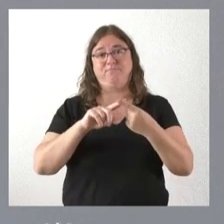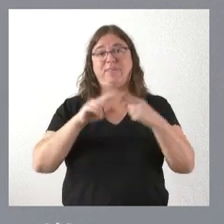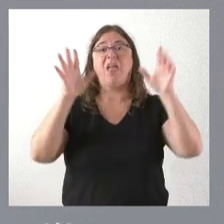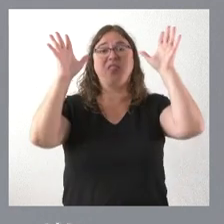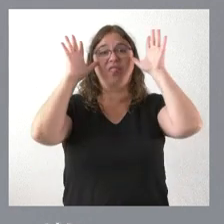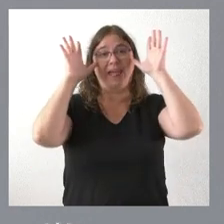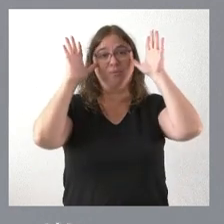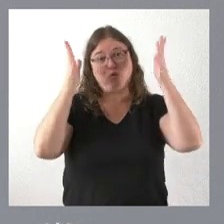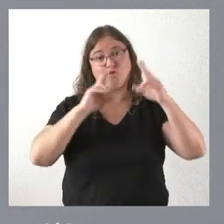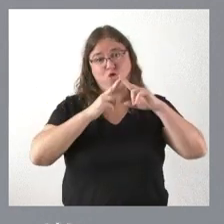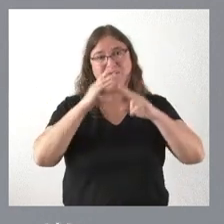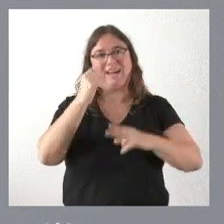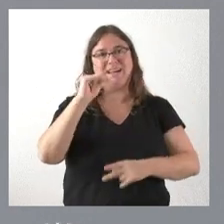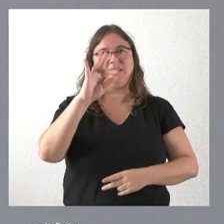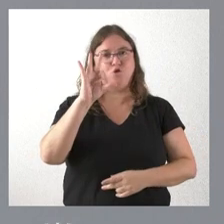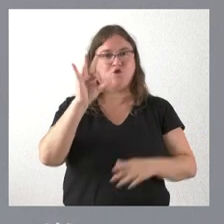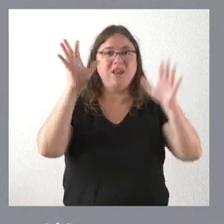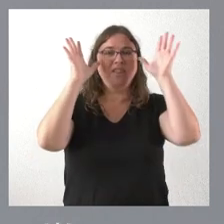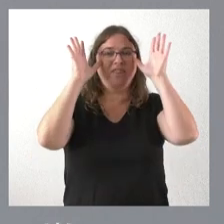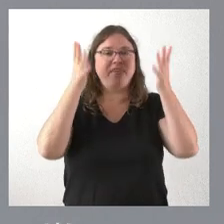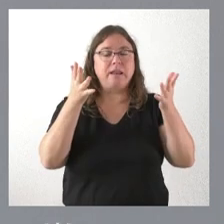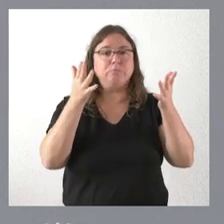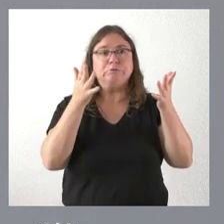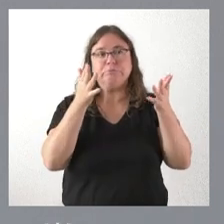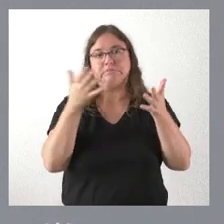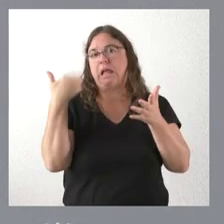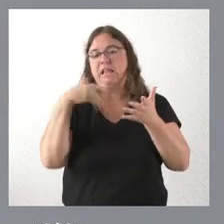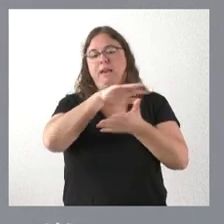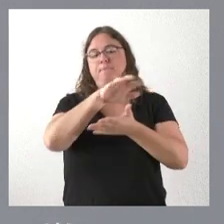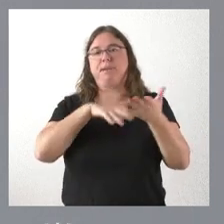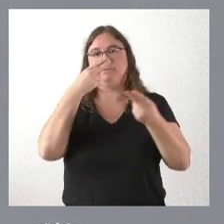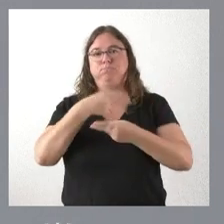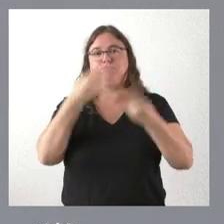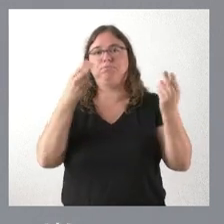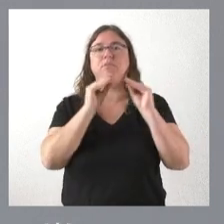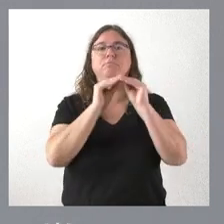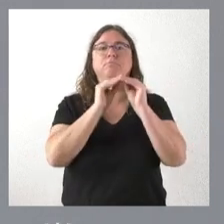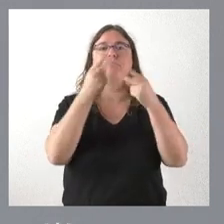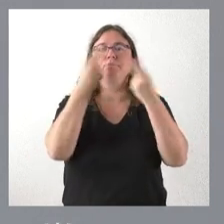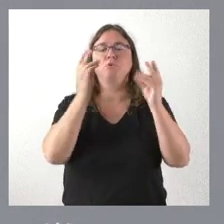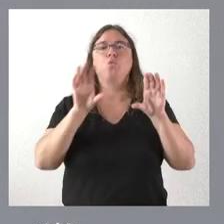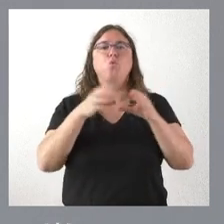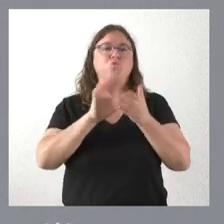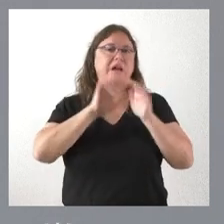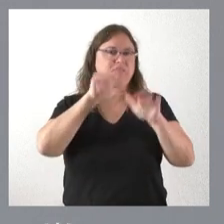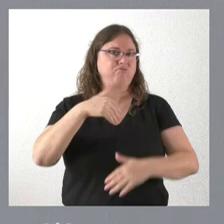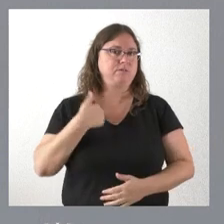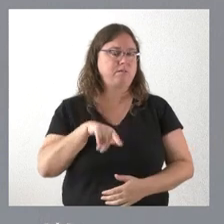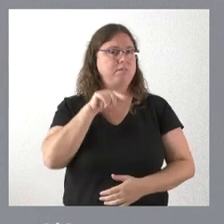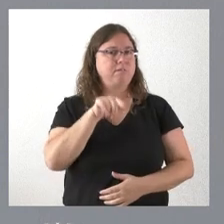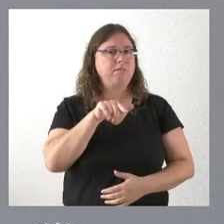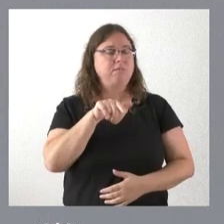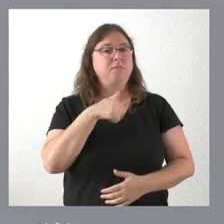ciervo Carlitos yo me remito a la nota de prensa que ayer elaboró hizo pública la junta de Castilla y león donde